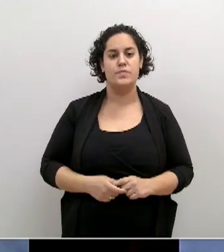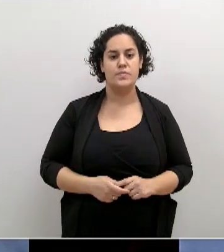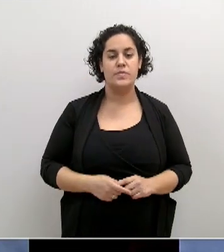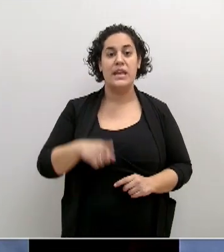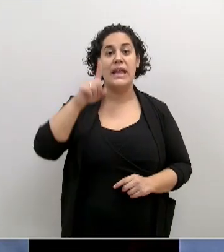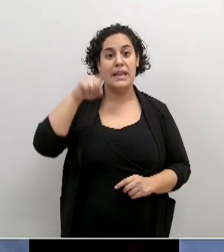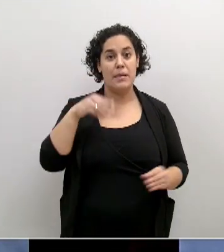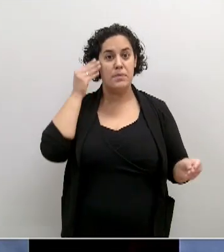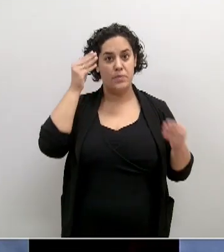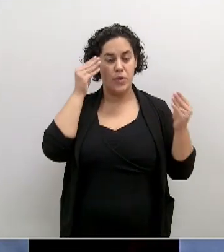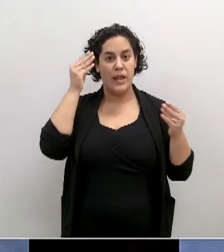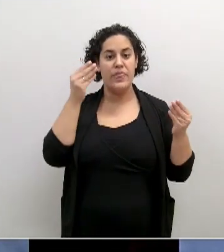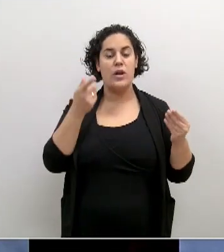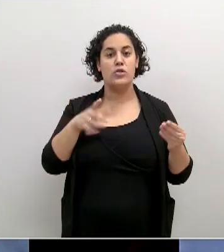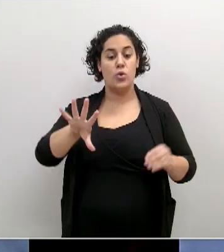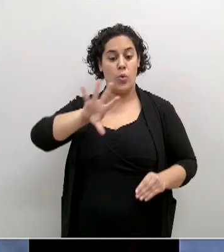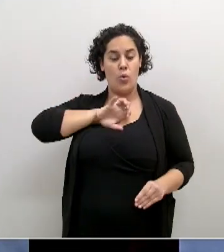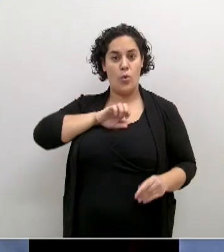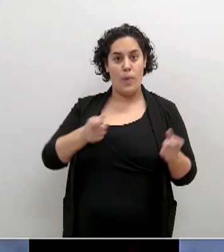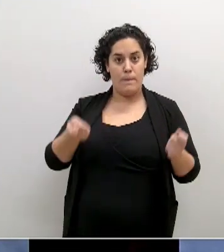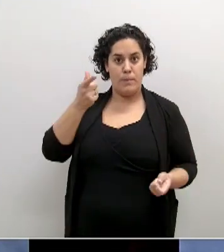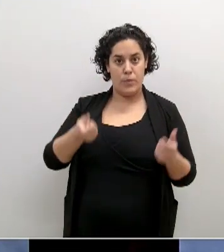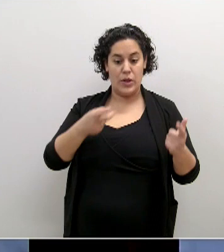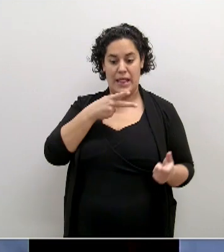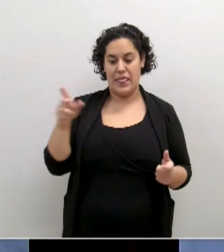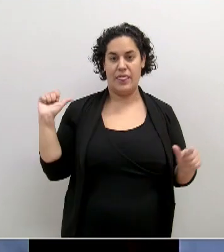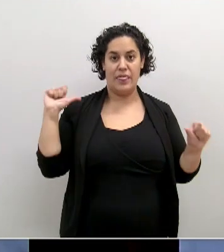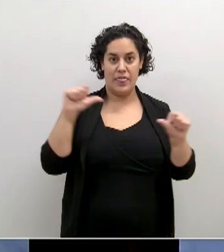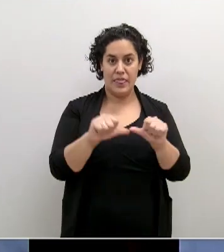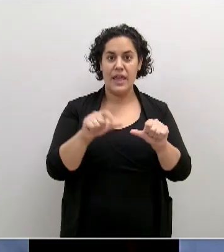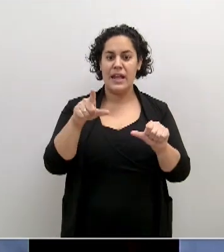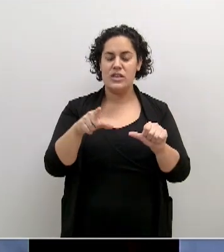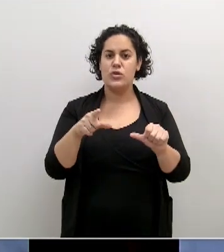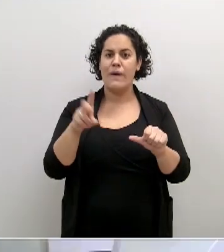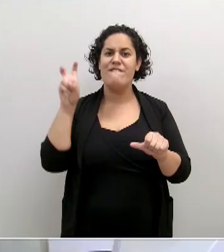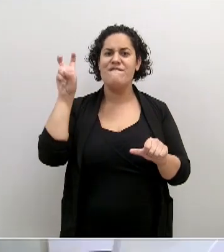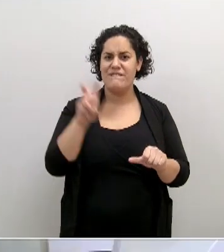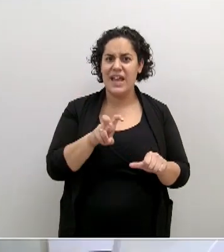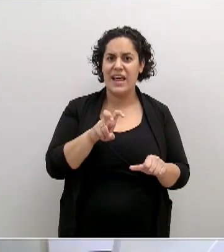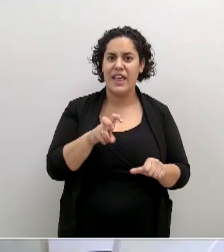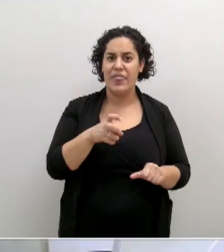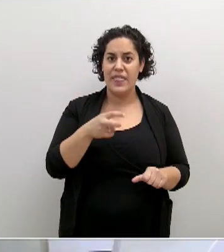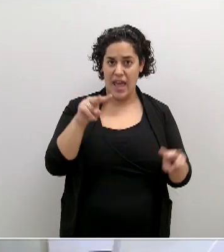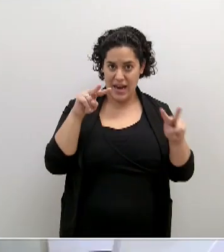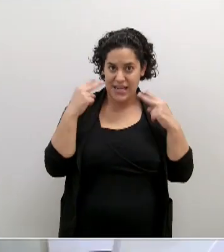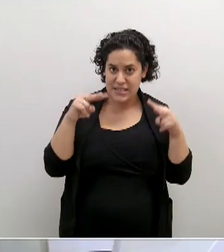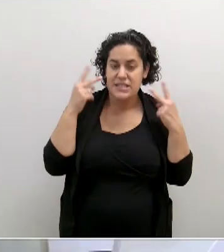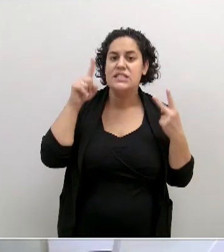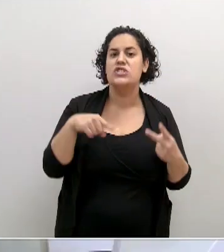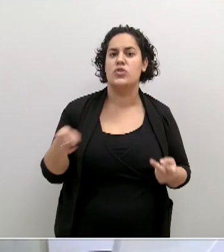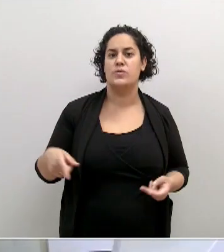brotes y contagios detectados en las últimas 2 semanas, si tienen su origen en los establecimientos hosteleros. Pues en principio, como hemos